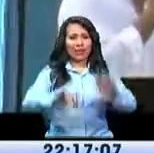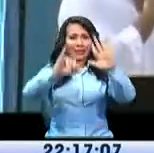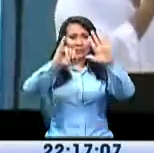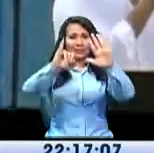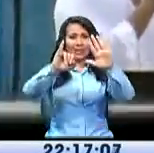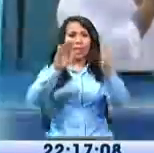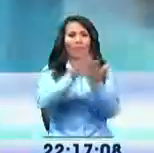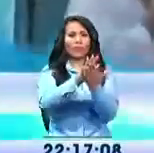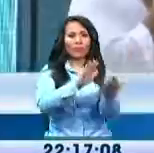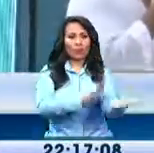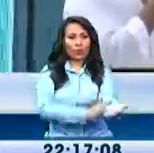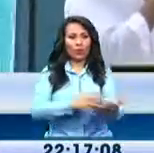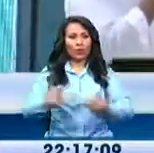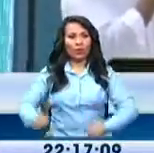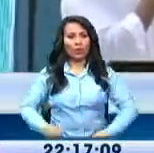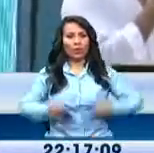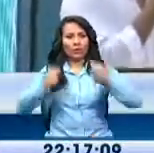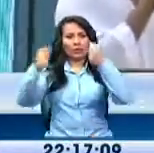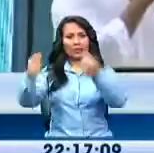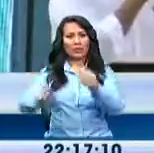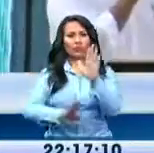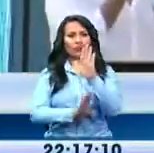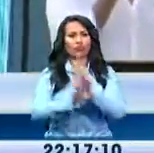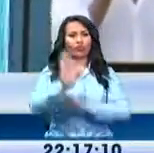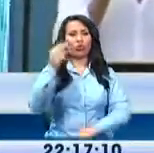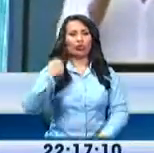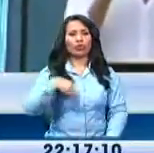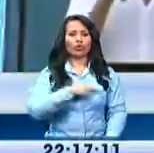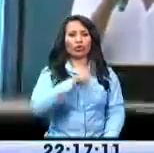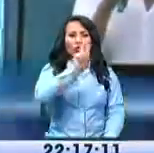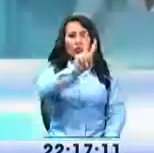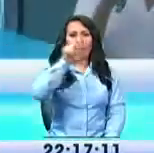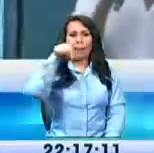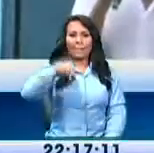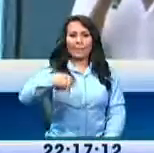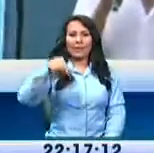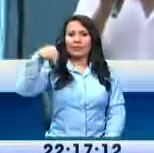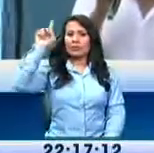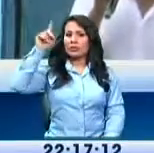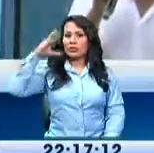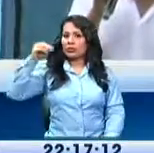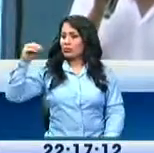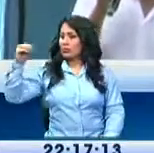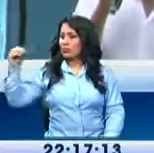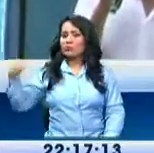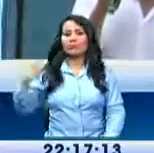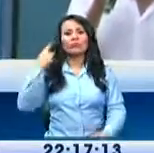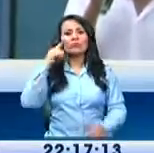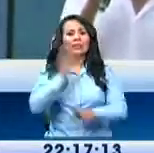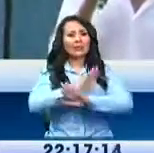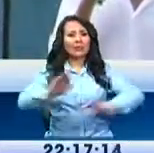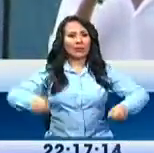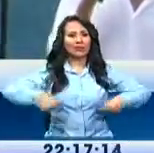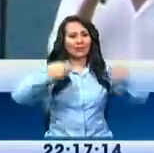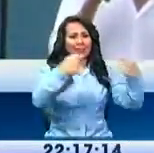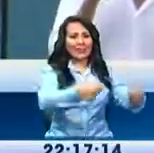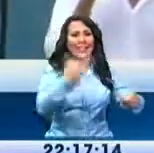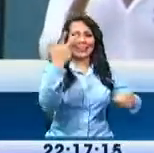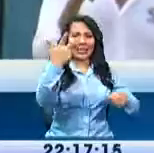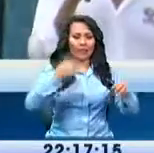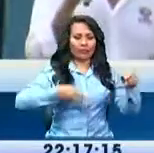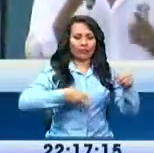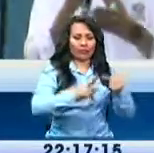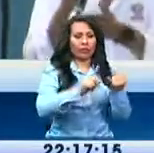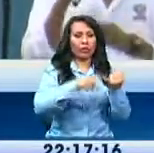multipropósitos, superamos los 1.000 millones de dólares en inversión. Ya entregamos 3 con él: Chongón, San Vicente,